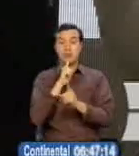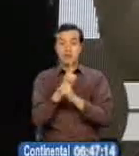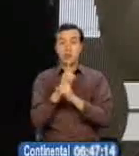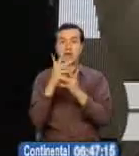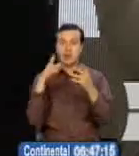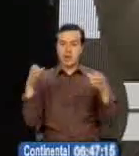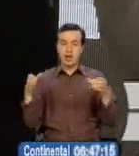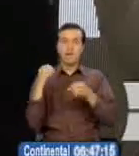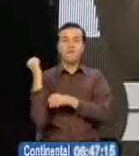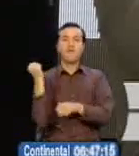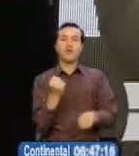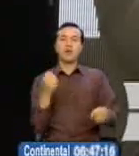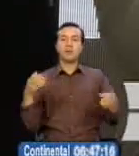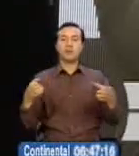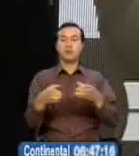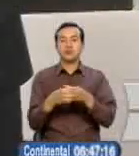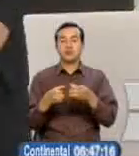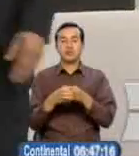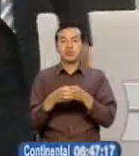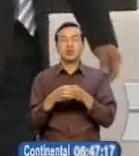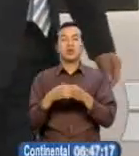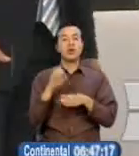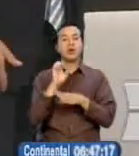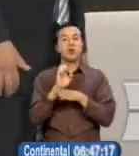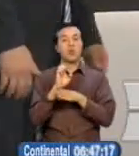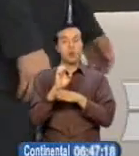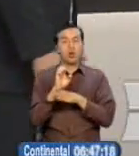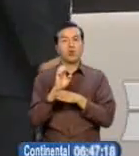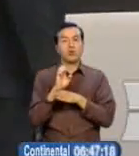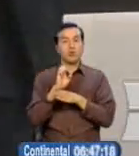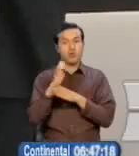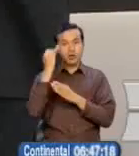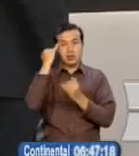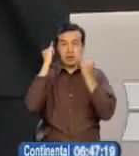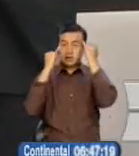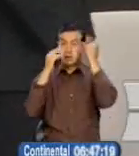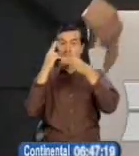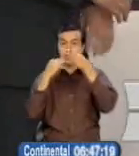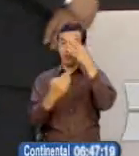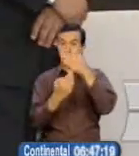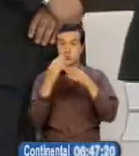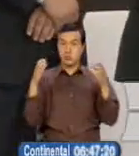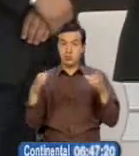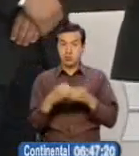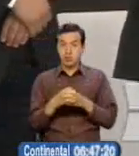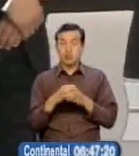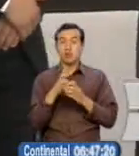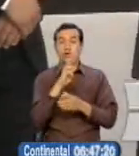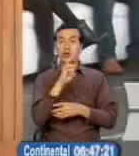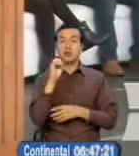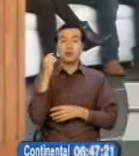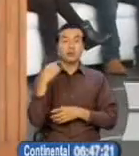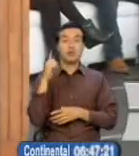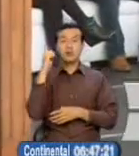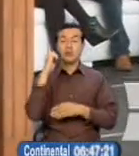la Asociación Ecuatoriana de Emprendedores. La meta es alcanzar los 370 millones en compras por Ingeniatec y superar así